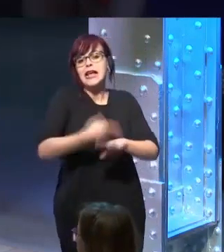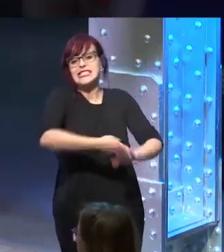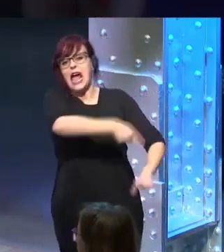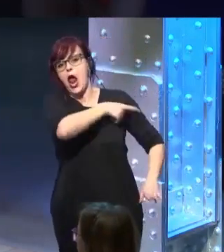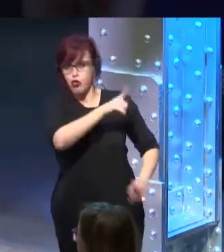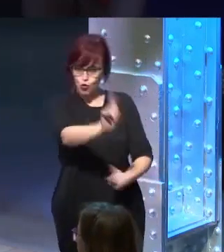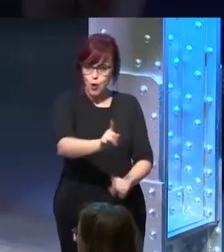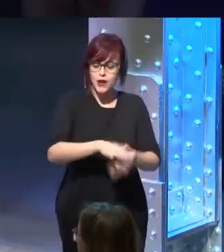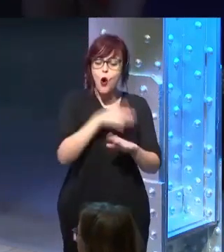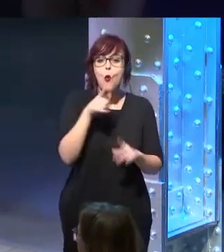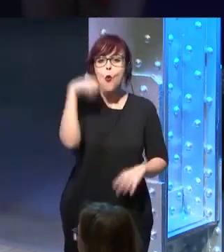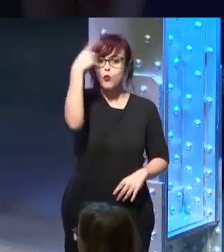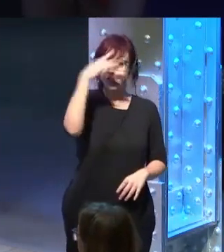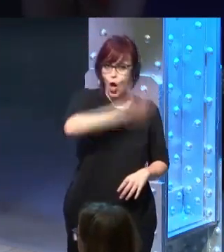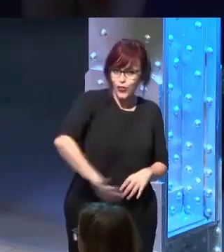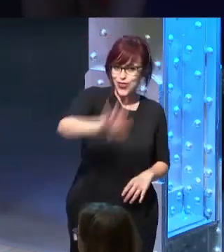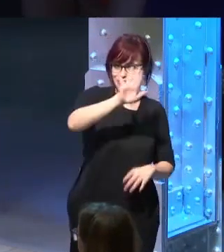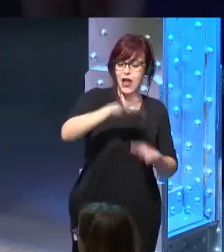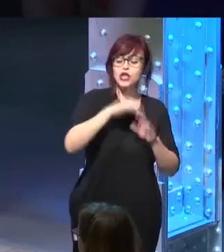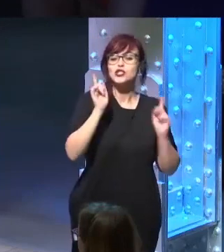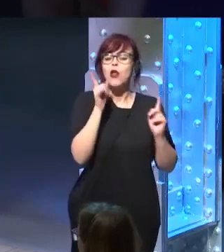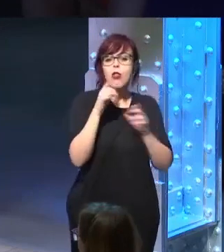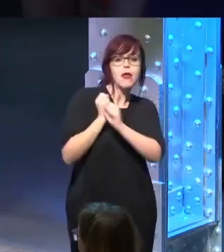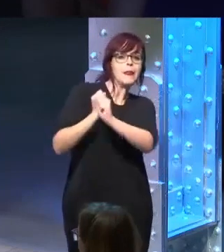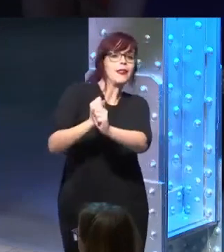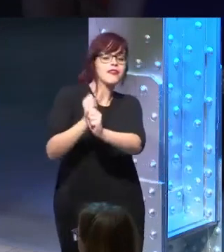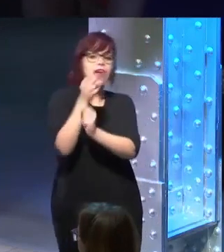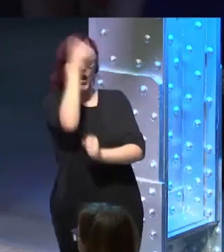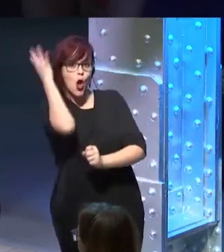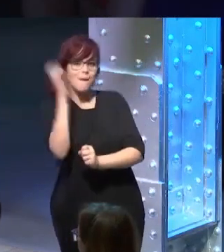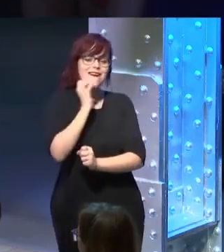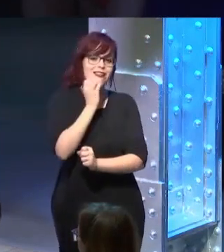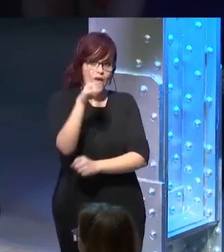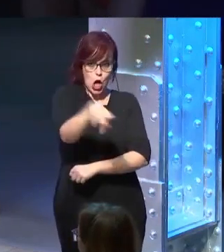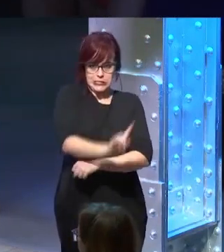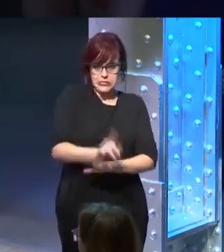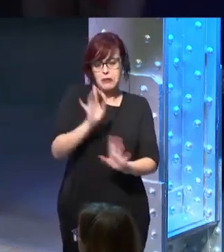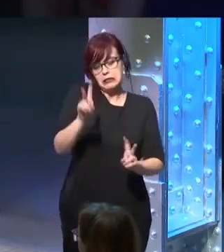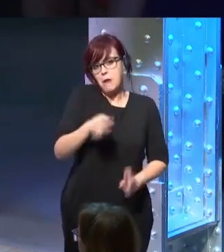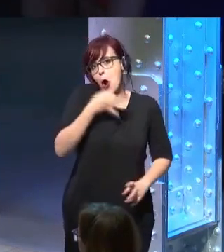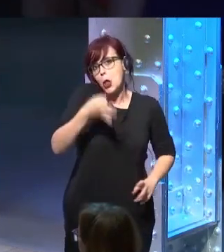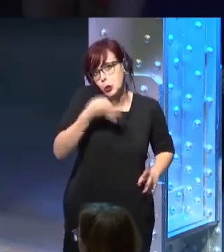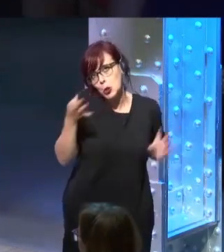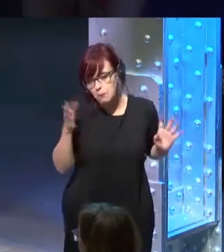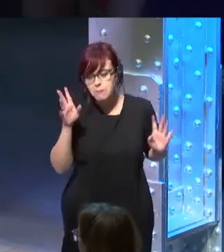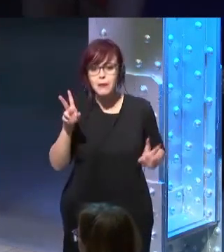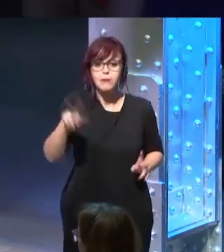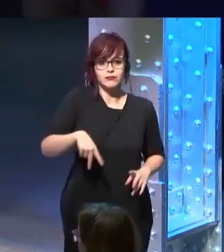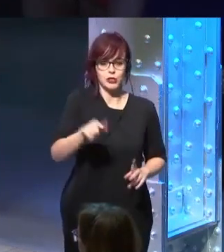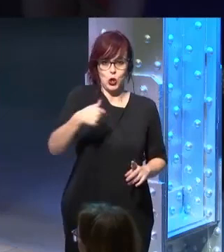cultura occidental no le debe todo a los romanos o a los griegos, ya sea en la oratoria o en cualquier otro terreno. Y yo tengo que decir que